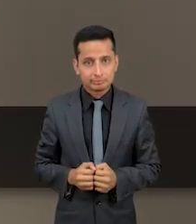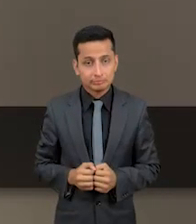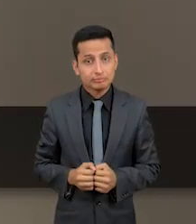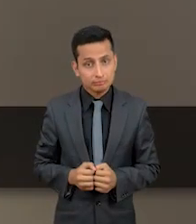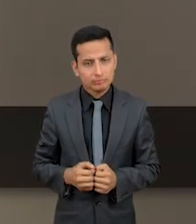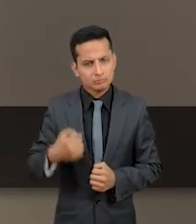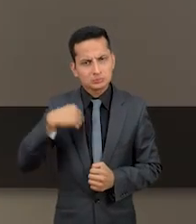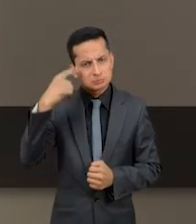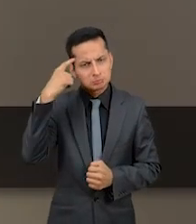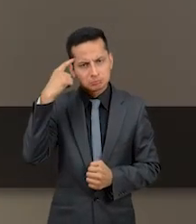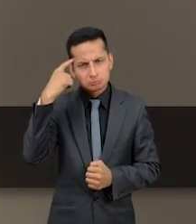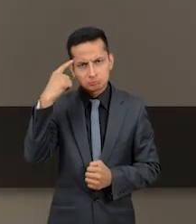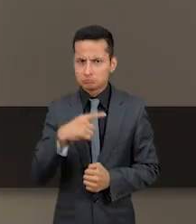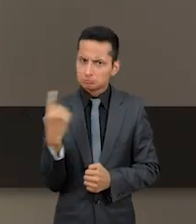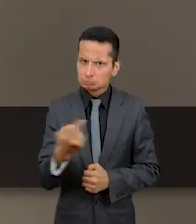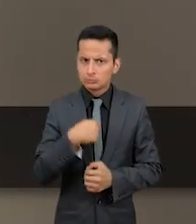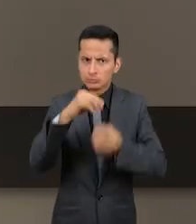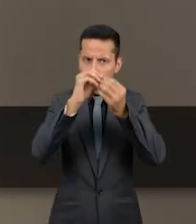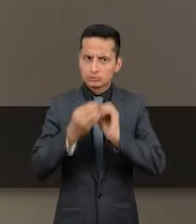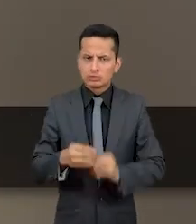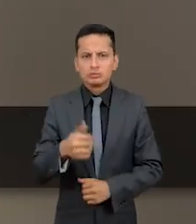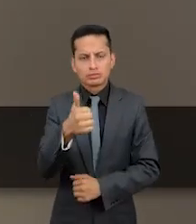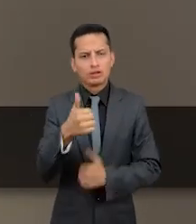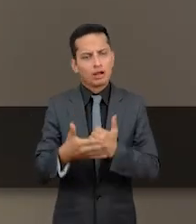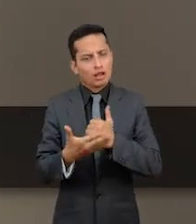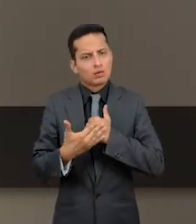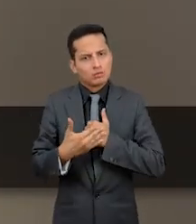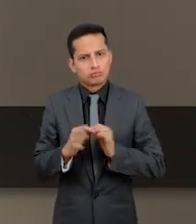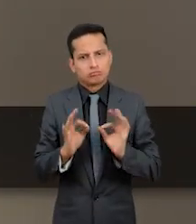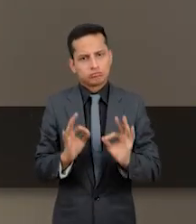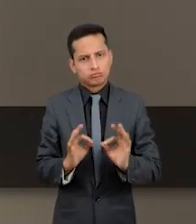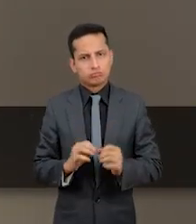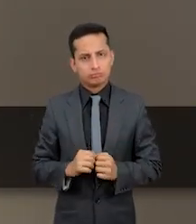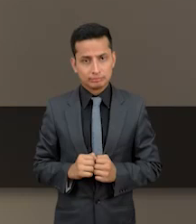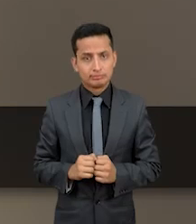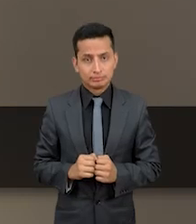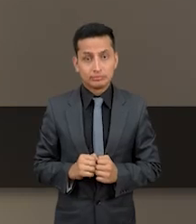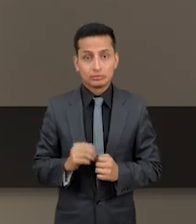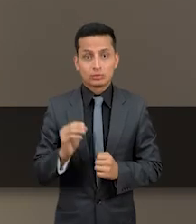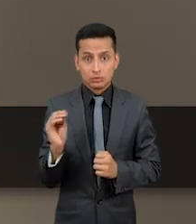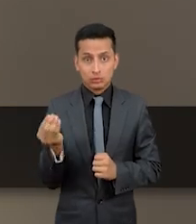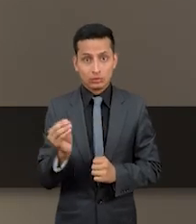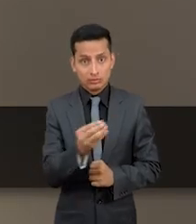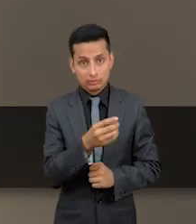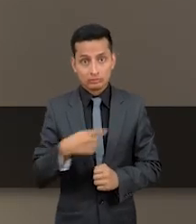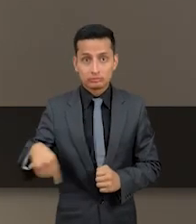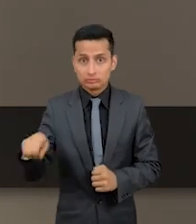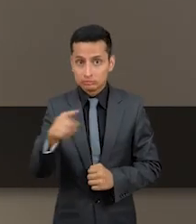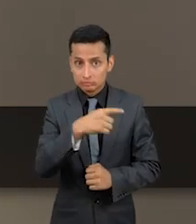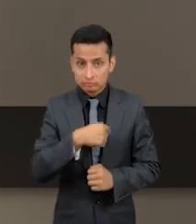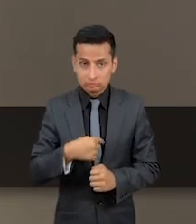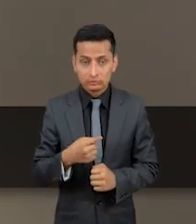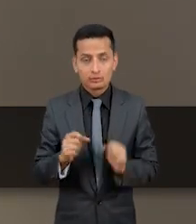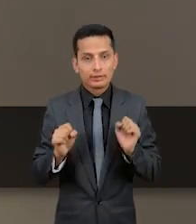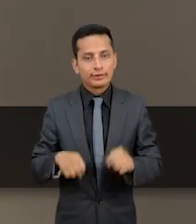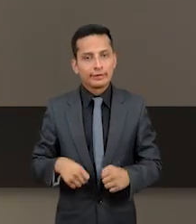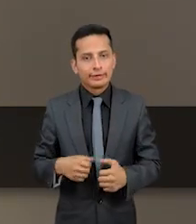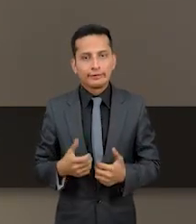que ayuda a mejorar nuestro criterio, nuestra formación, y los jóvenes podemos